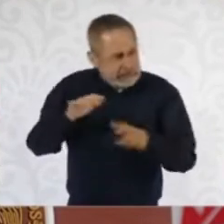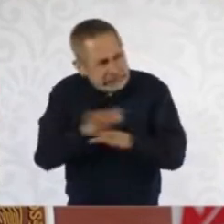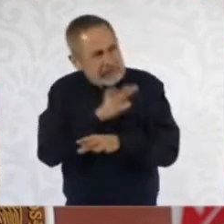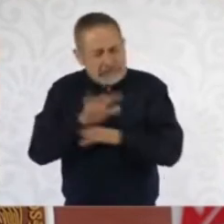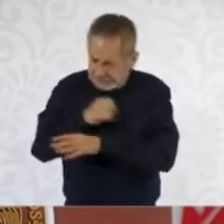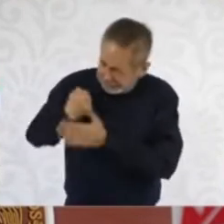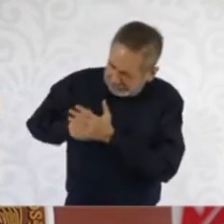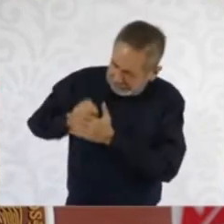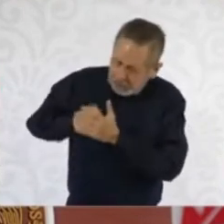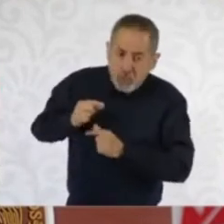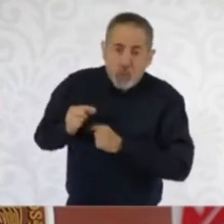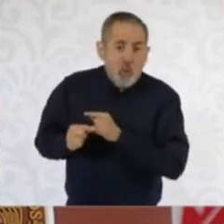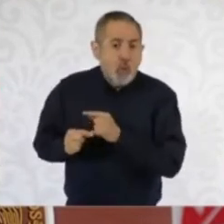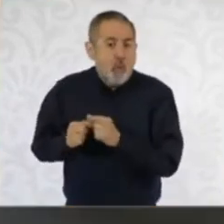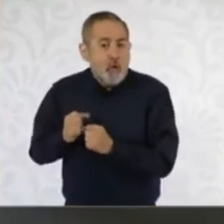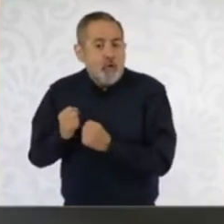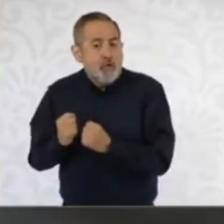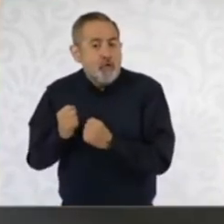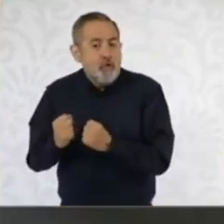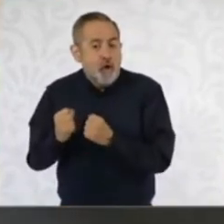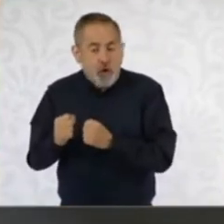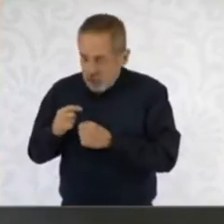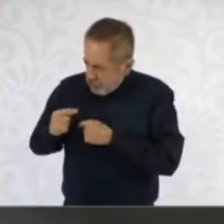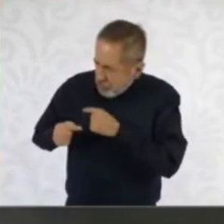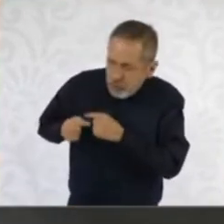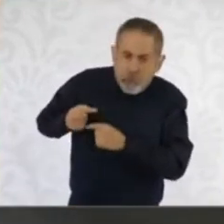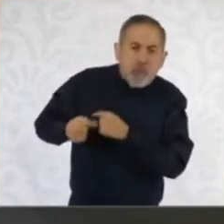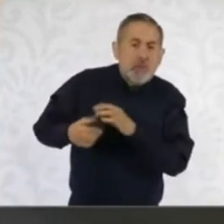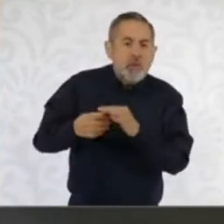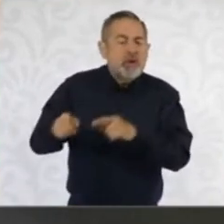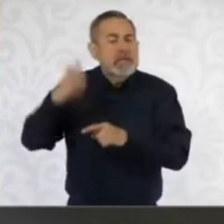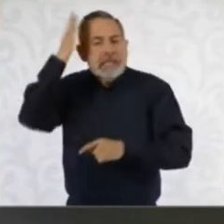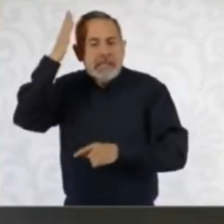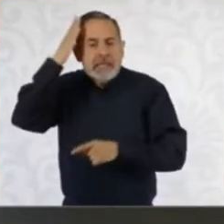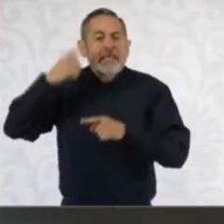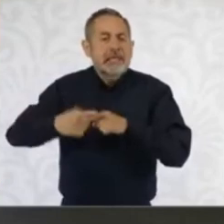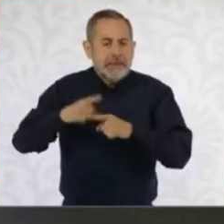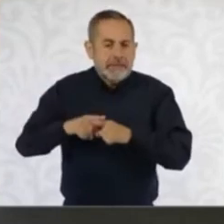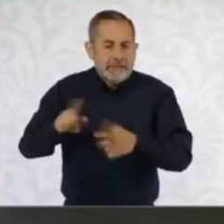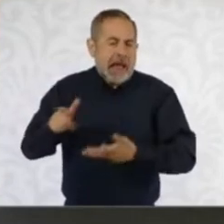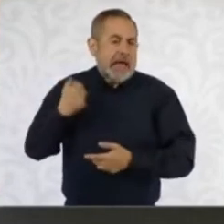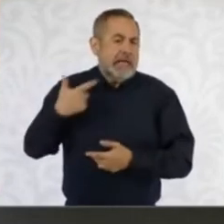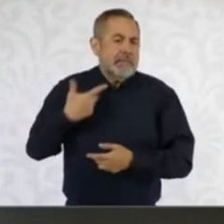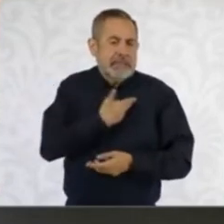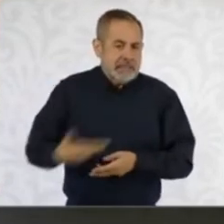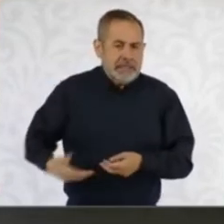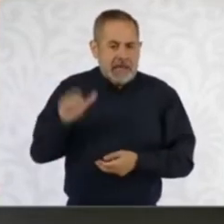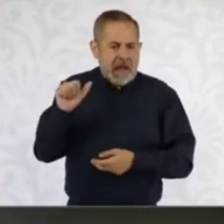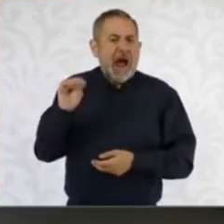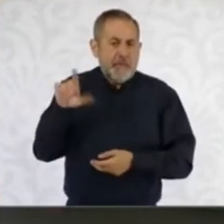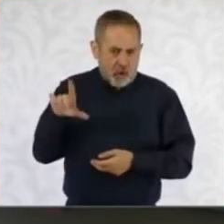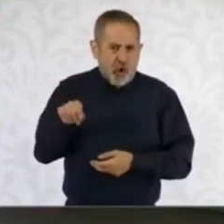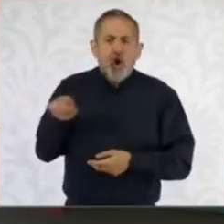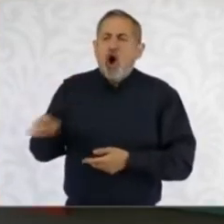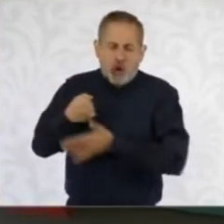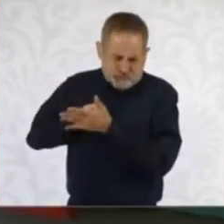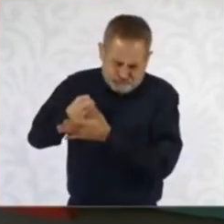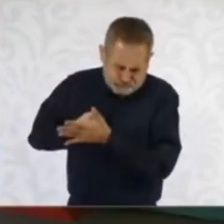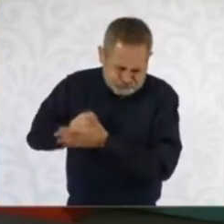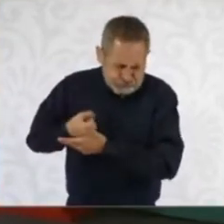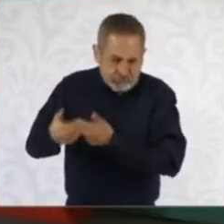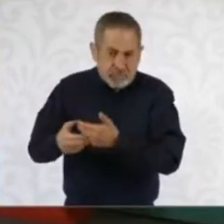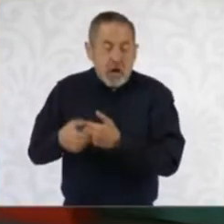fue consolidando en este movimiento que encabezó el presidente Andrés Manuel López Obrador.